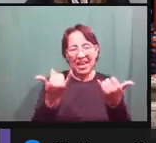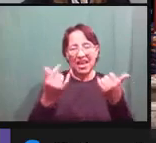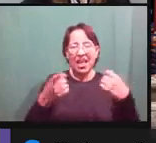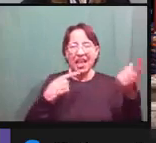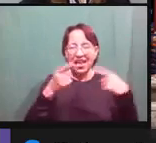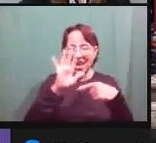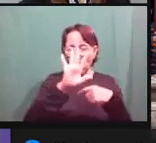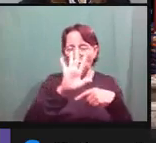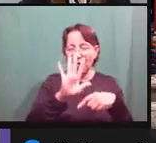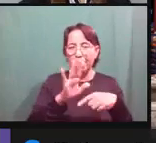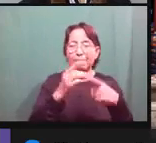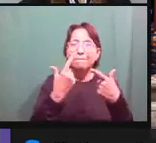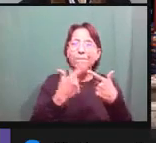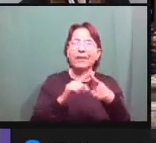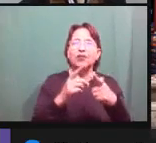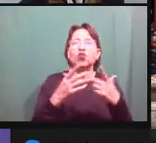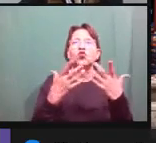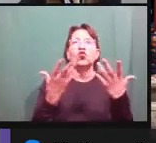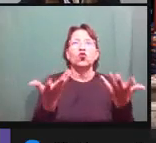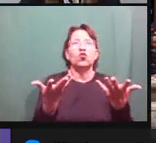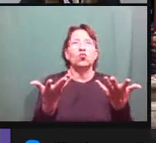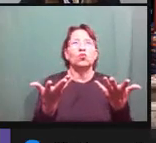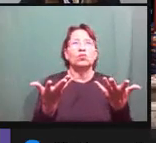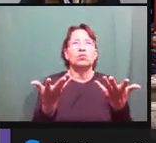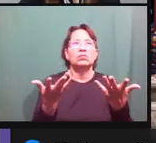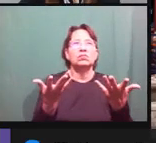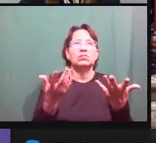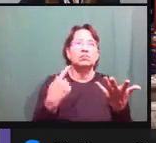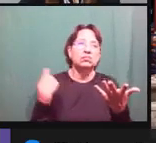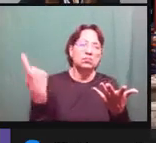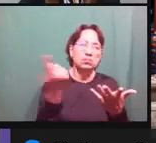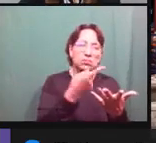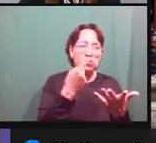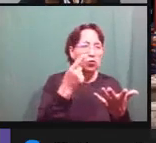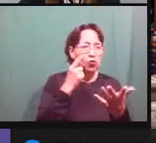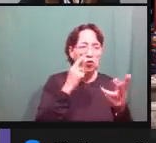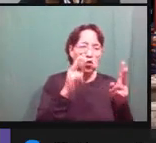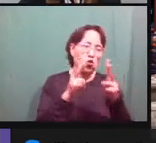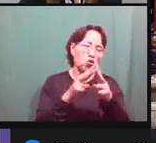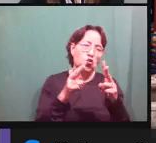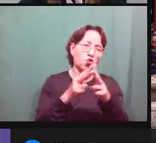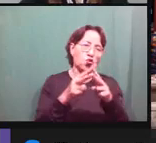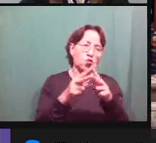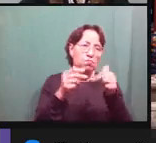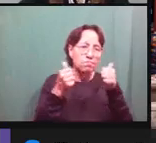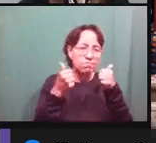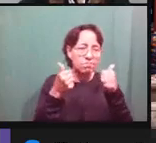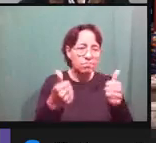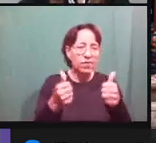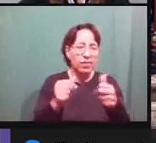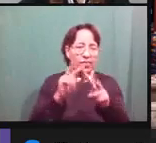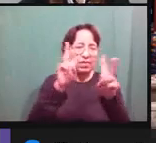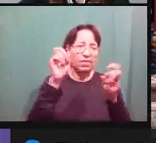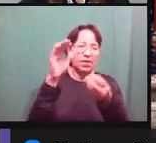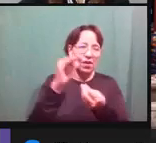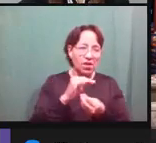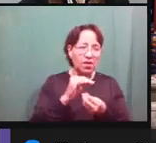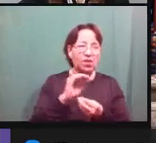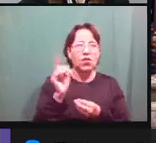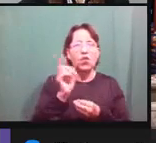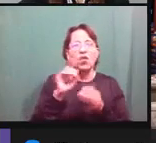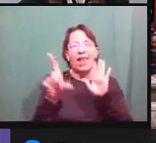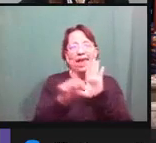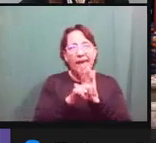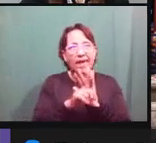las tensiones, frente a cómo como sociedad realmente no conocemos muy bien aspectos patrimoniales, leyes, ¿no?